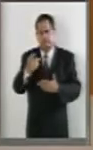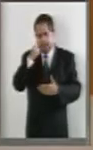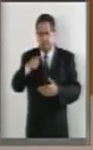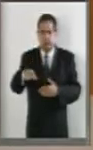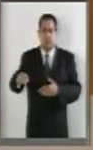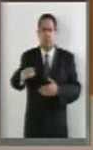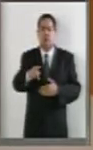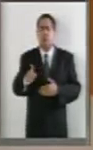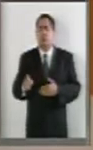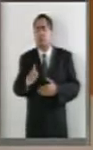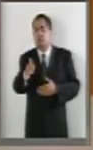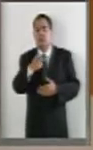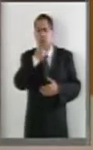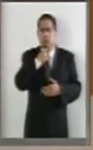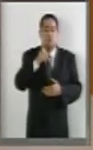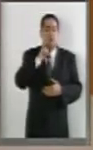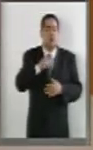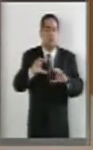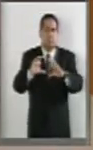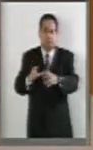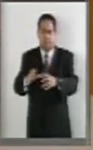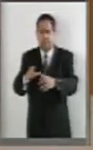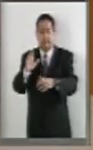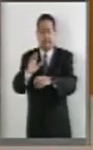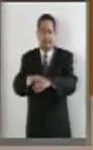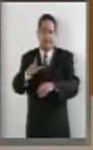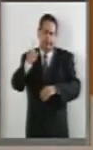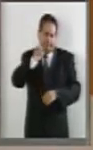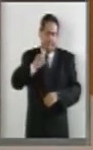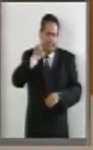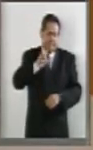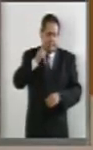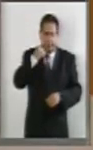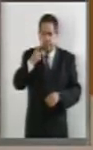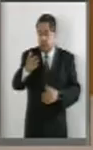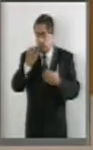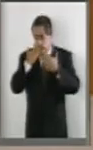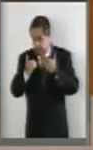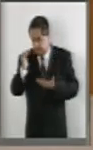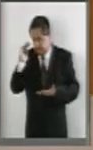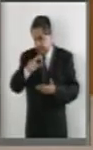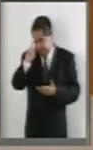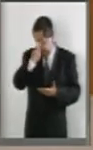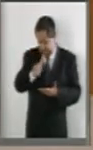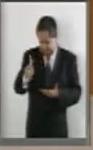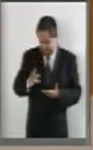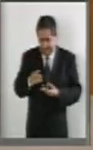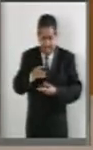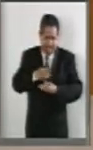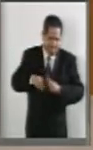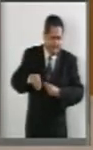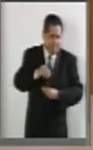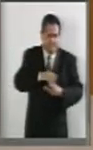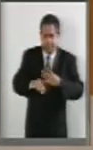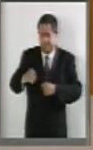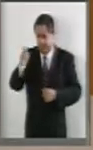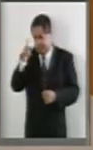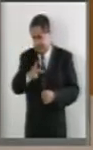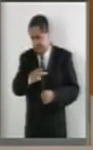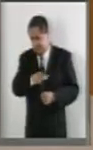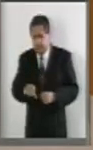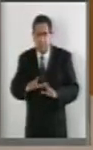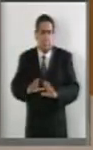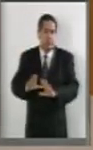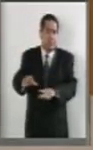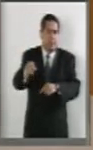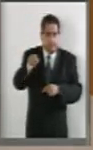sectores de hombres y mujeres, particularmente de mujeres, de quienes menos tienen, de quienes viven en condición de pobreza, de